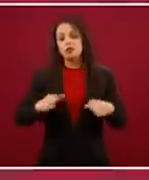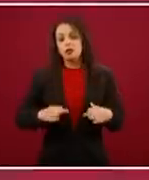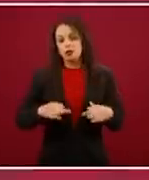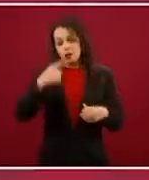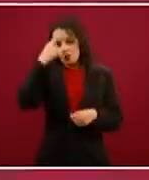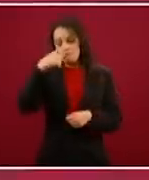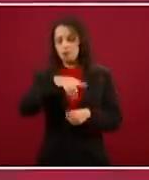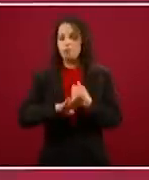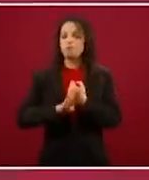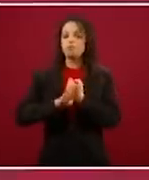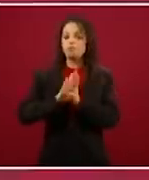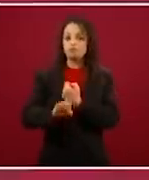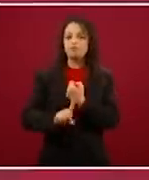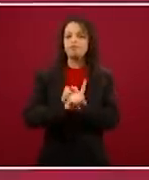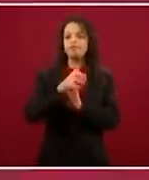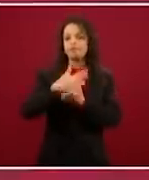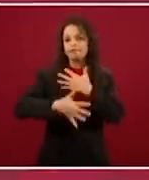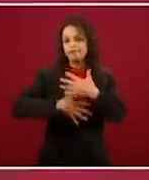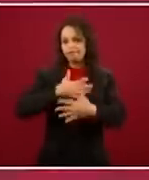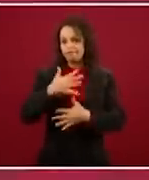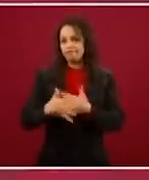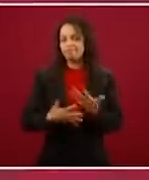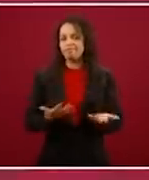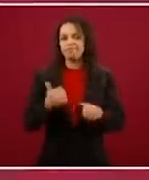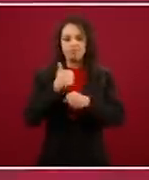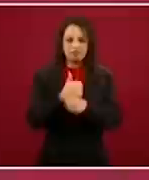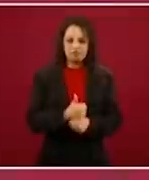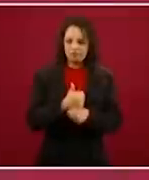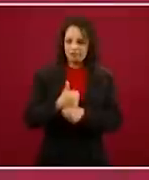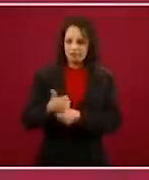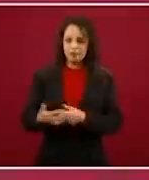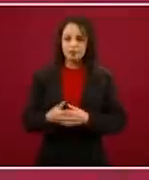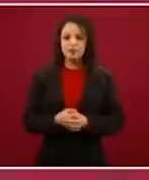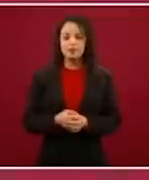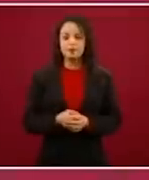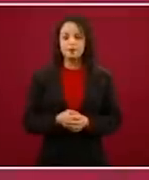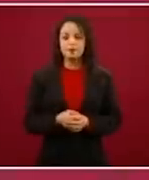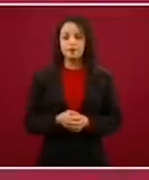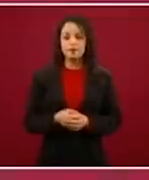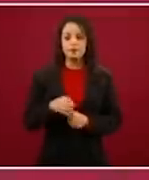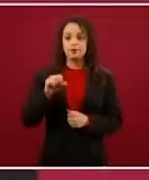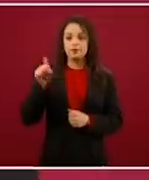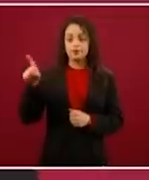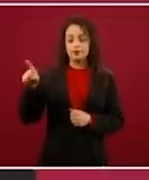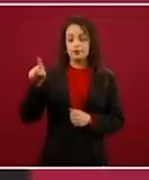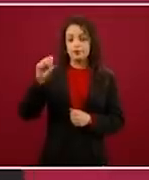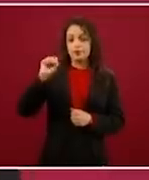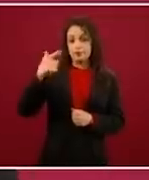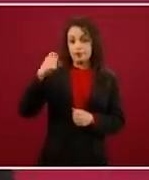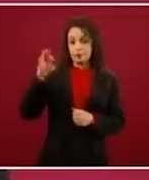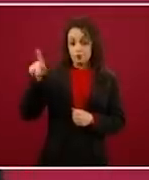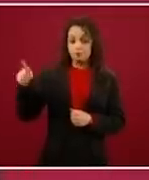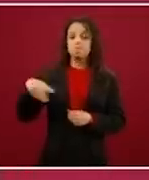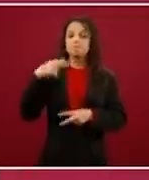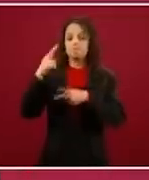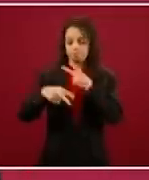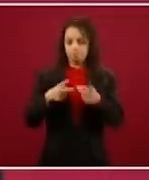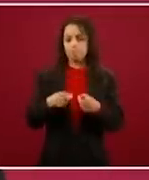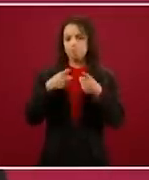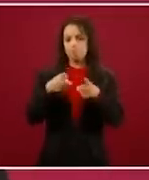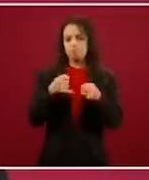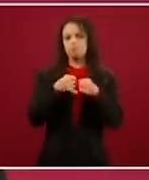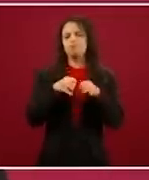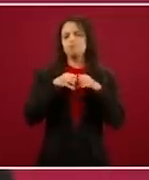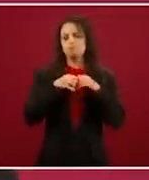Entonces, va a informarles la secretaria de Gobernación,